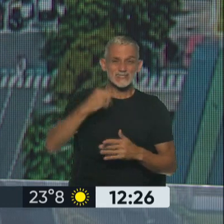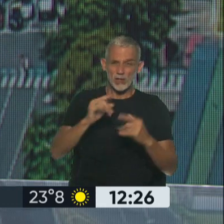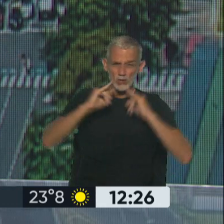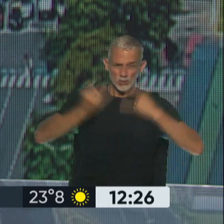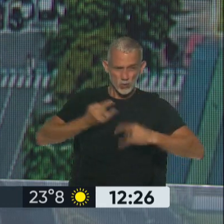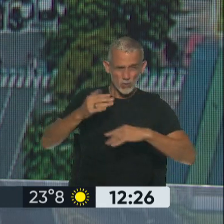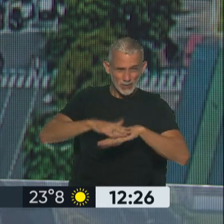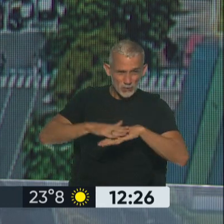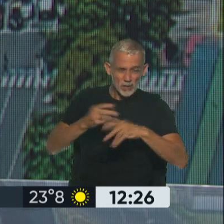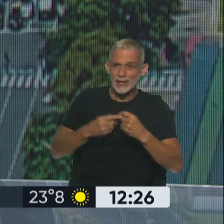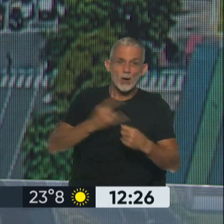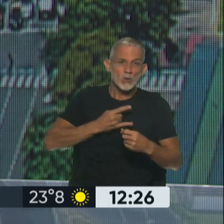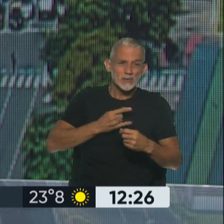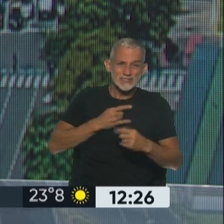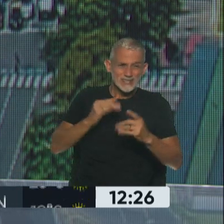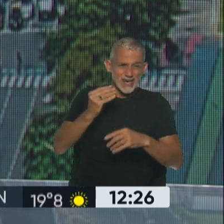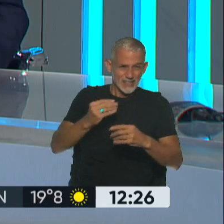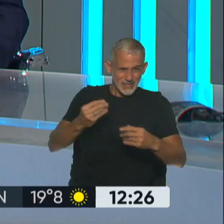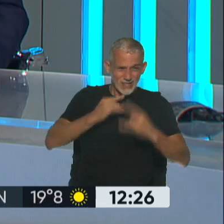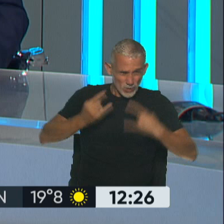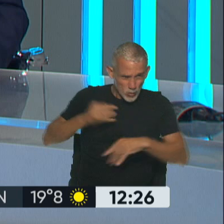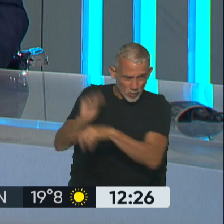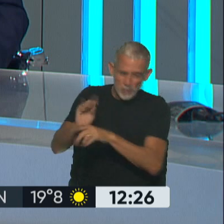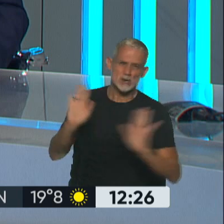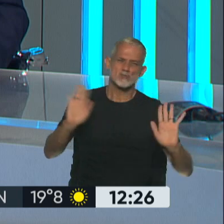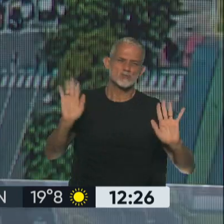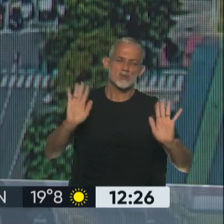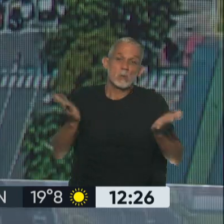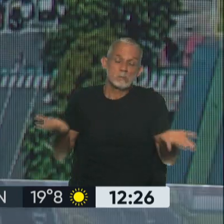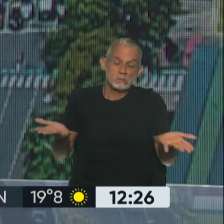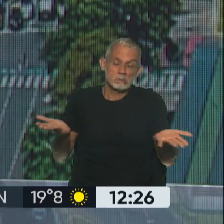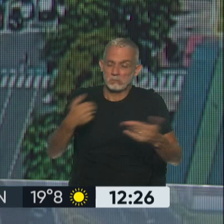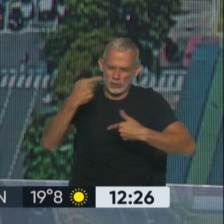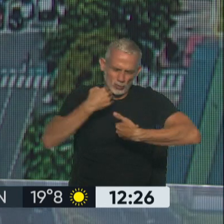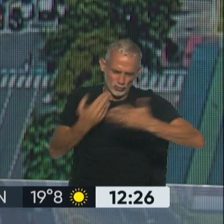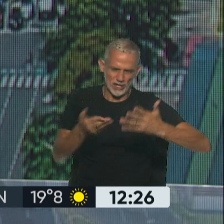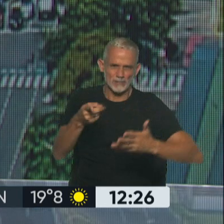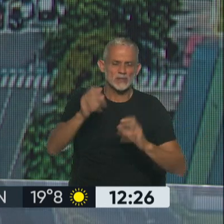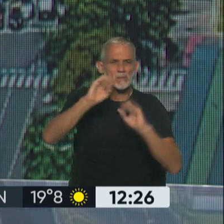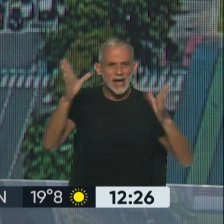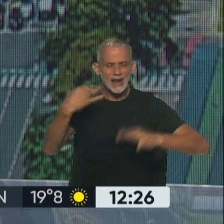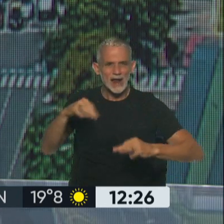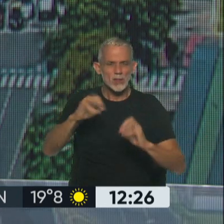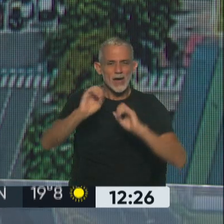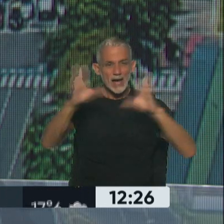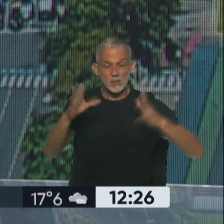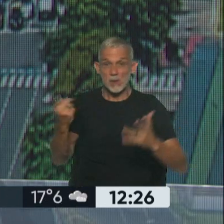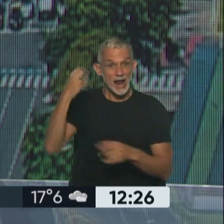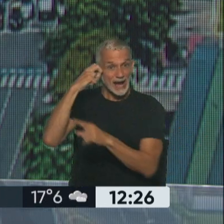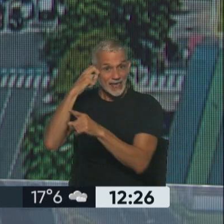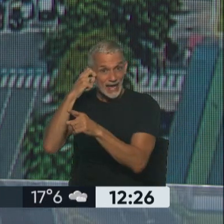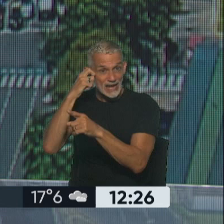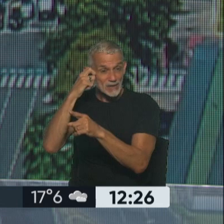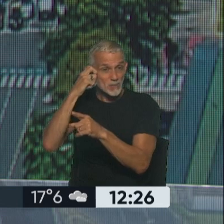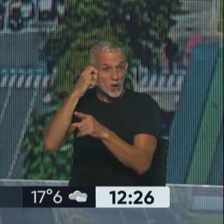cargo de las universidades públicas. Supongan, no sé, estoy pensando, debería ser más explícito. Y por ahí para el radicalismo, una